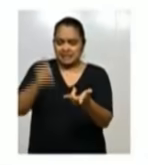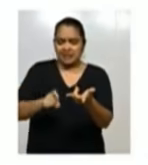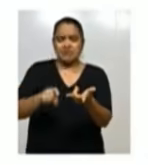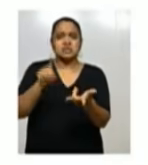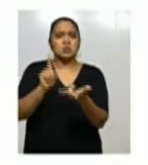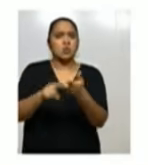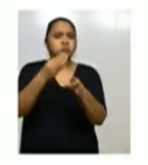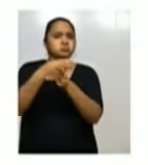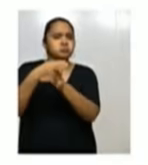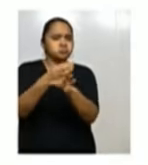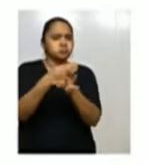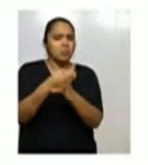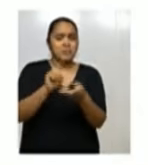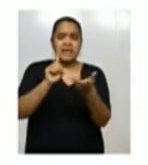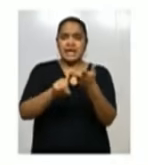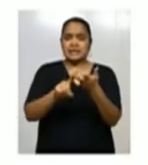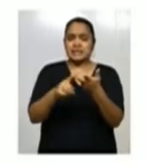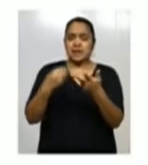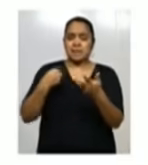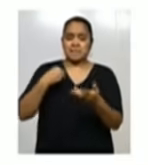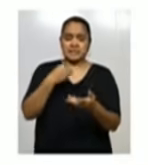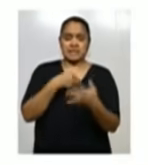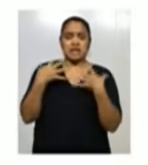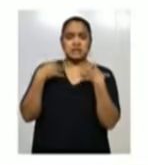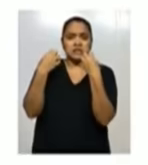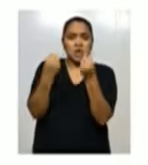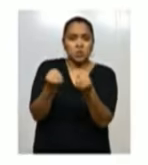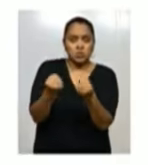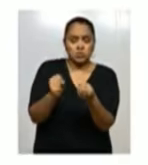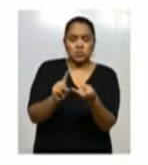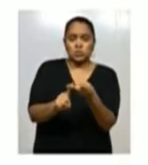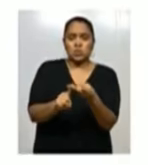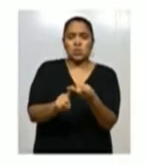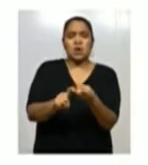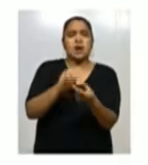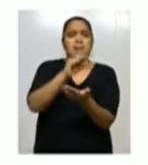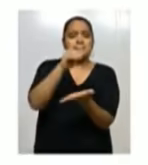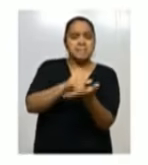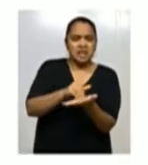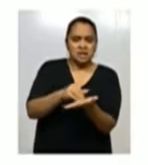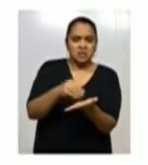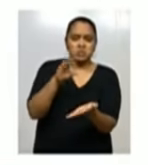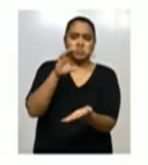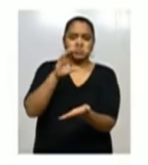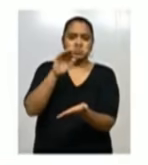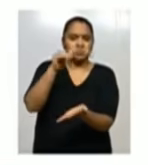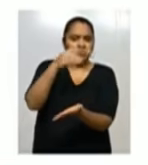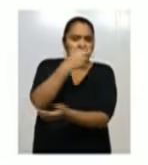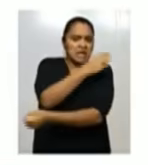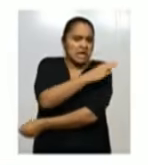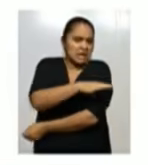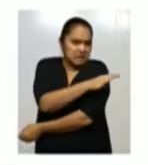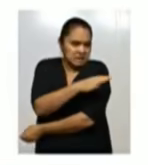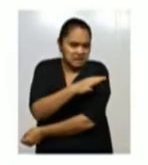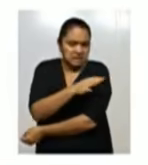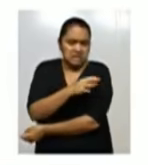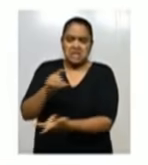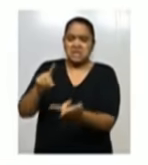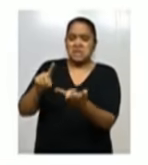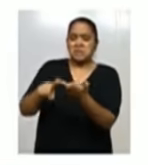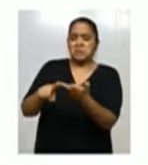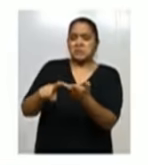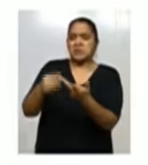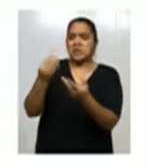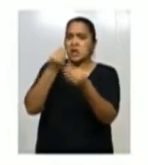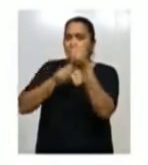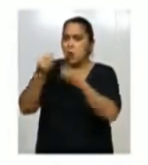que los servicios de salud y que tengan que ver también con la construcción y con todo lo que tiene relación con el agro y los